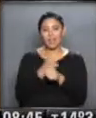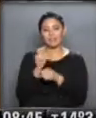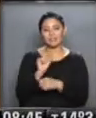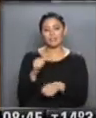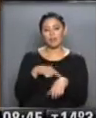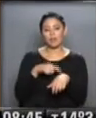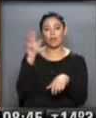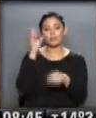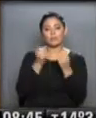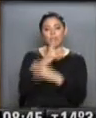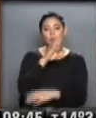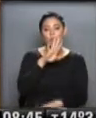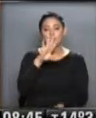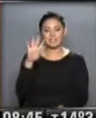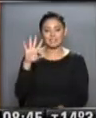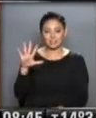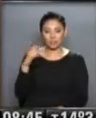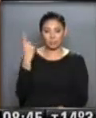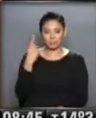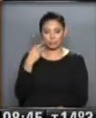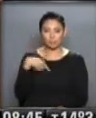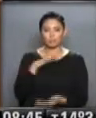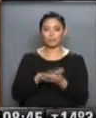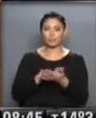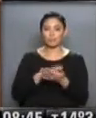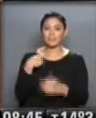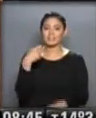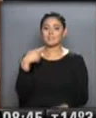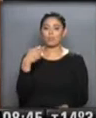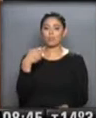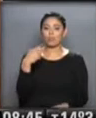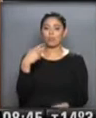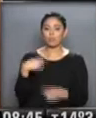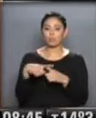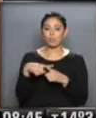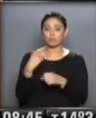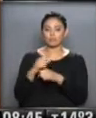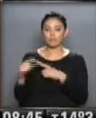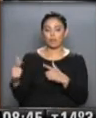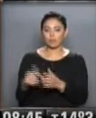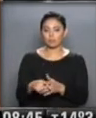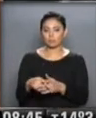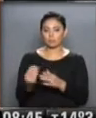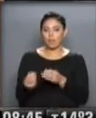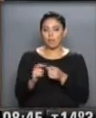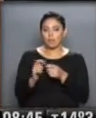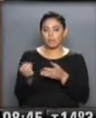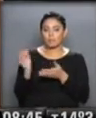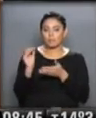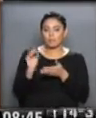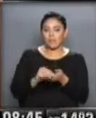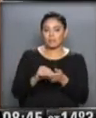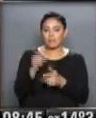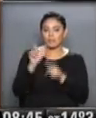8 de la mañana, 45 minutos. Vamos a hablar ahora del seguro de desempleo, una cobertura que se amplía ahora para las víctimas